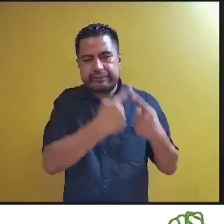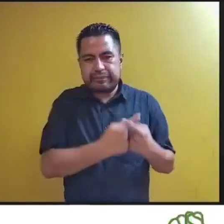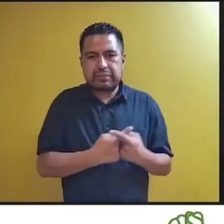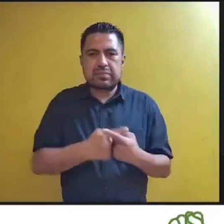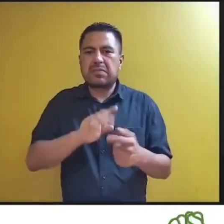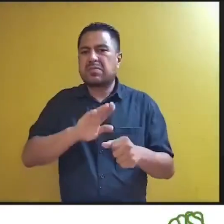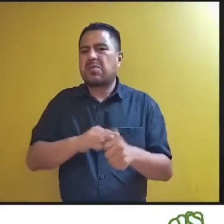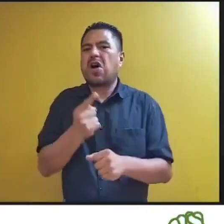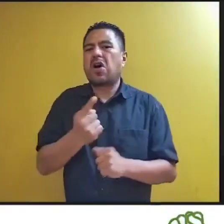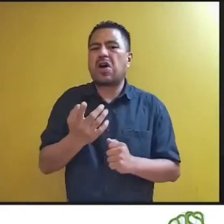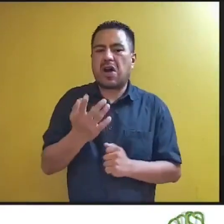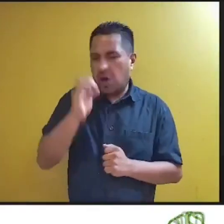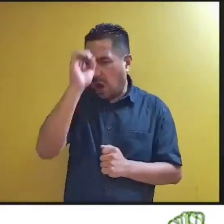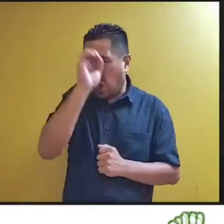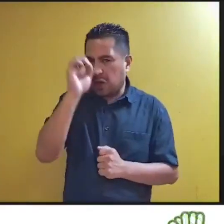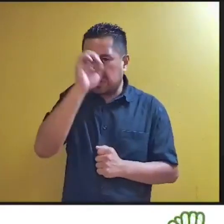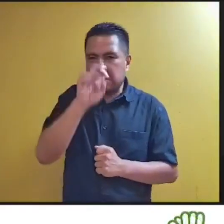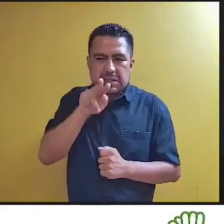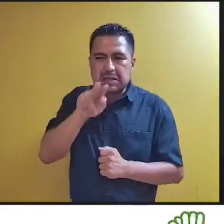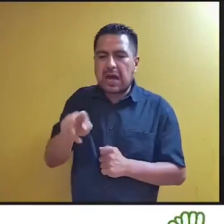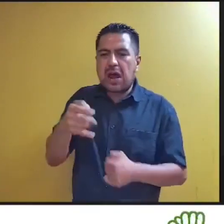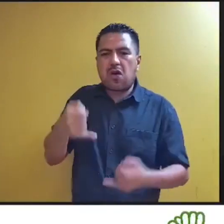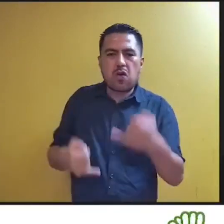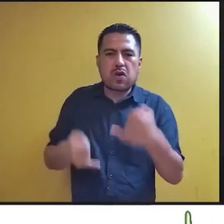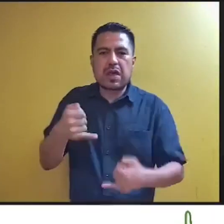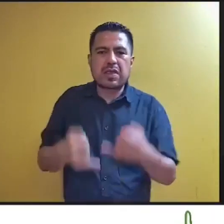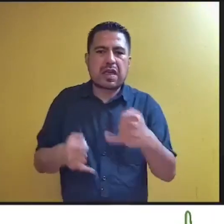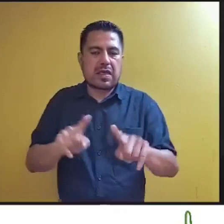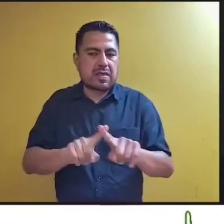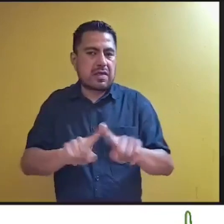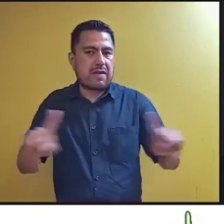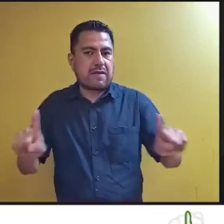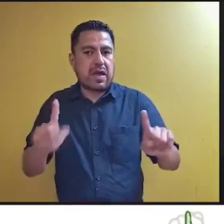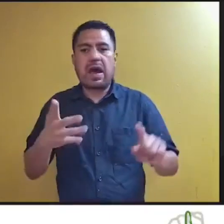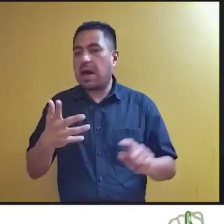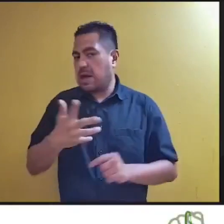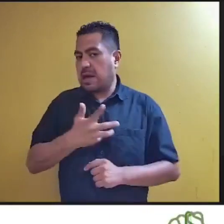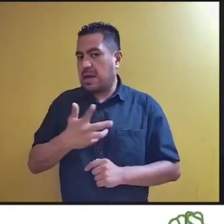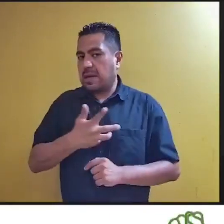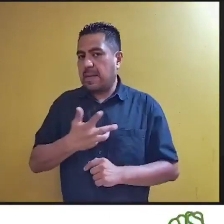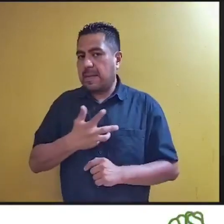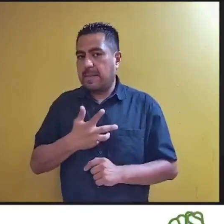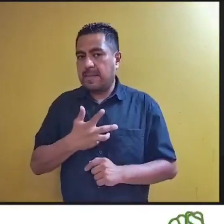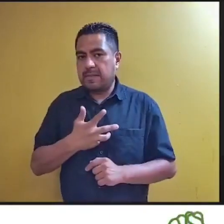por observancia jurídica diferente que tenemos